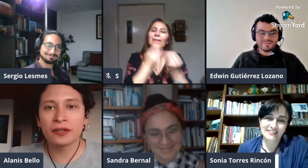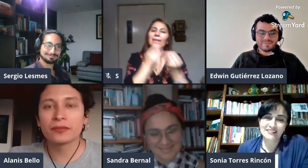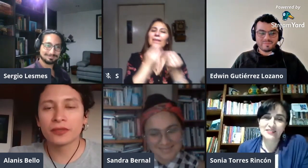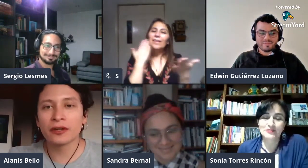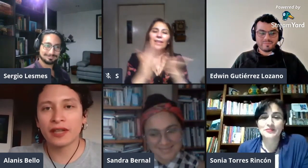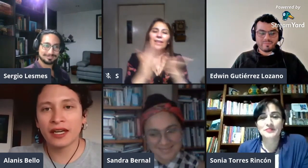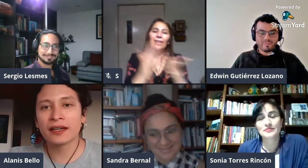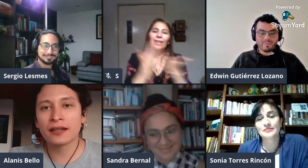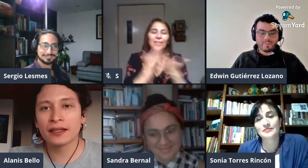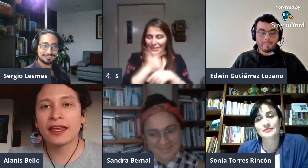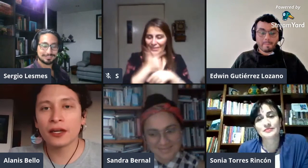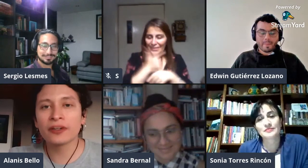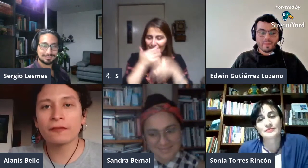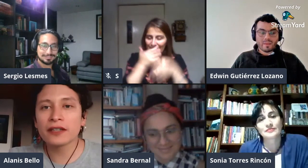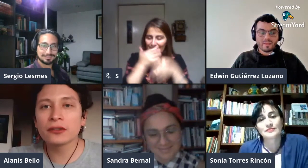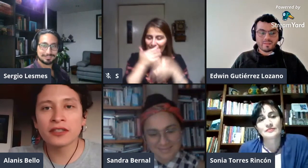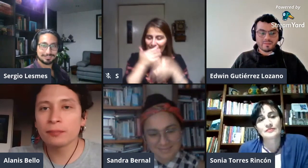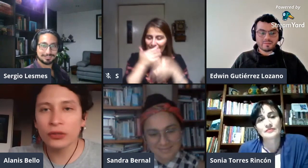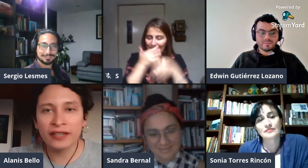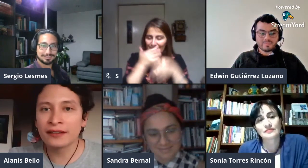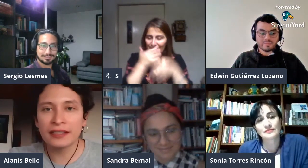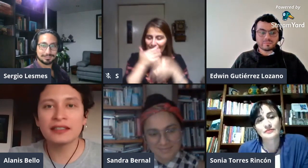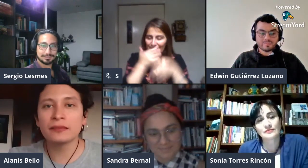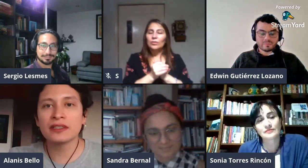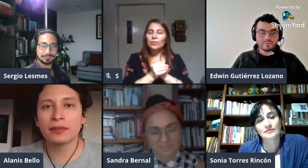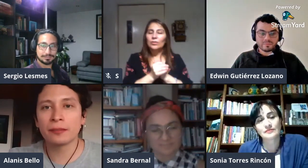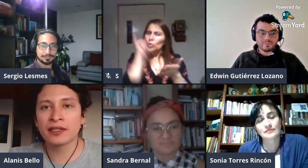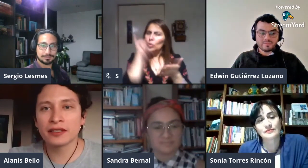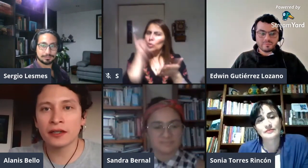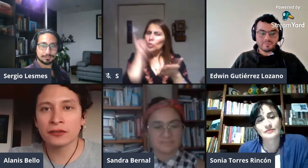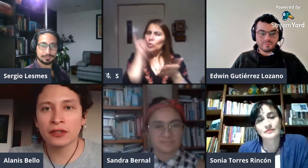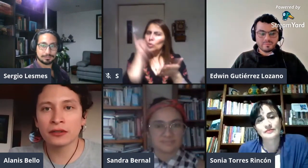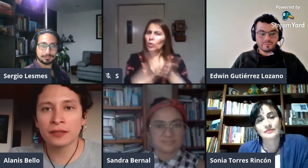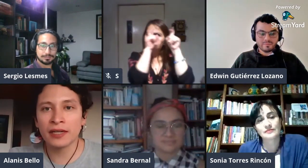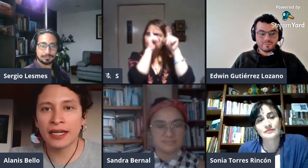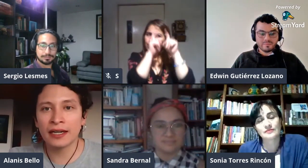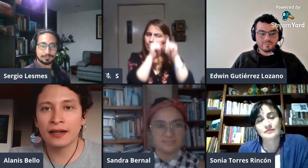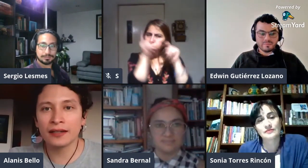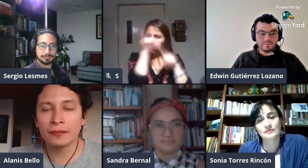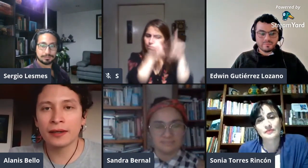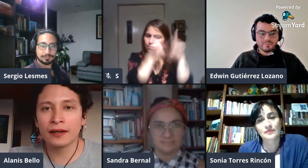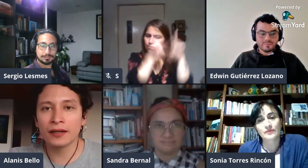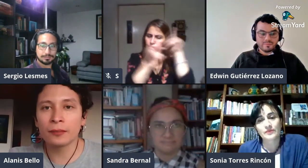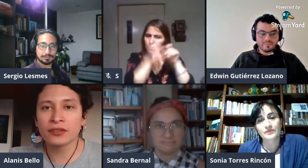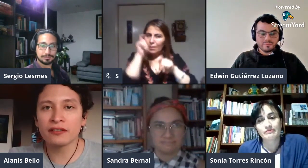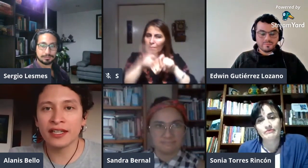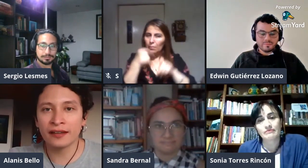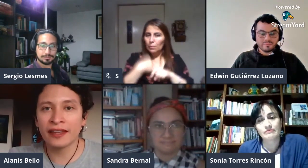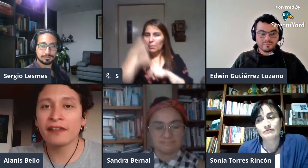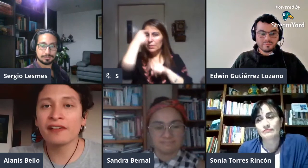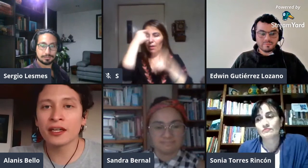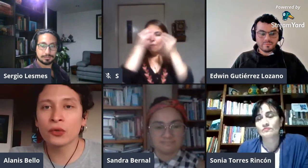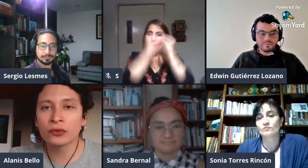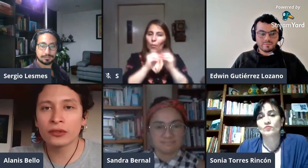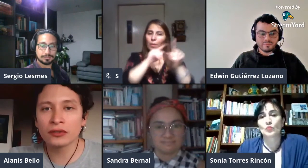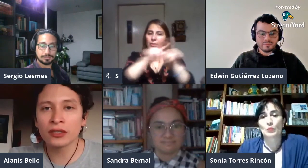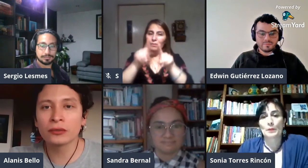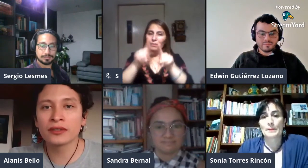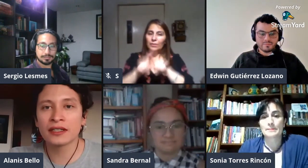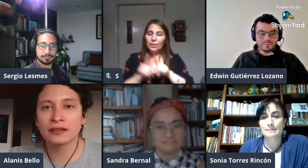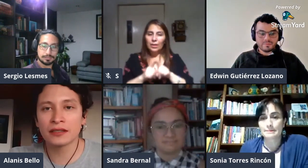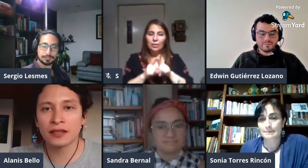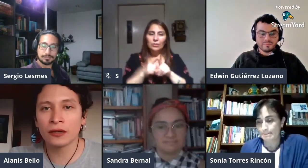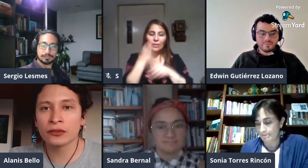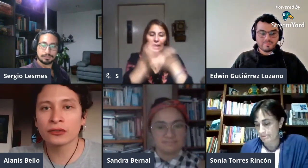y bueno, yo creo que quedaron reflexiones potentísimas para pensarnos de otra manera la posibilidad de devenir juntos